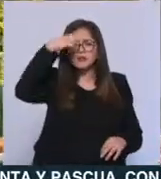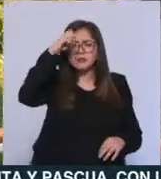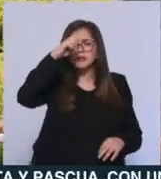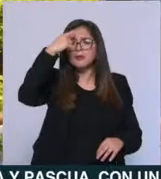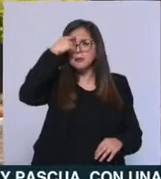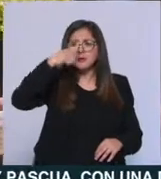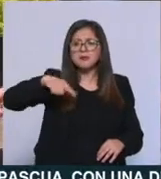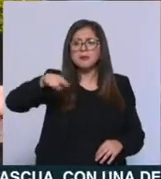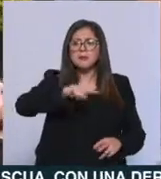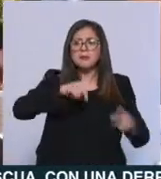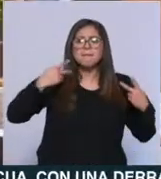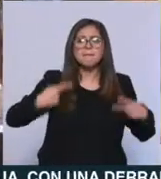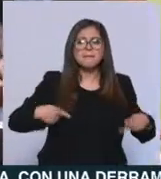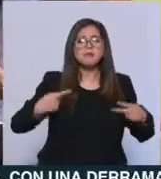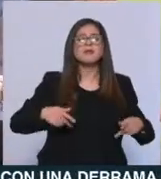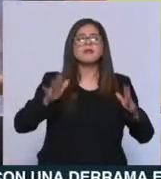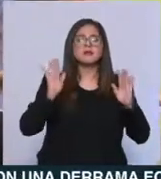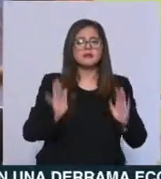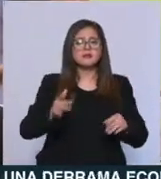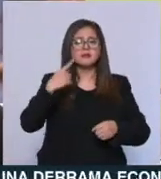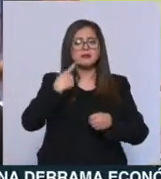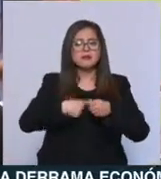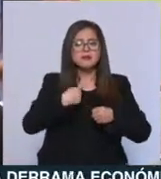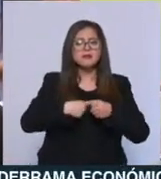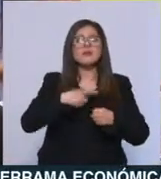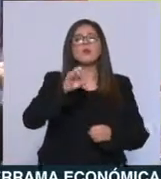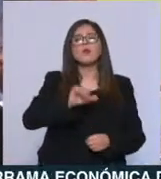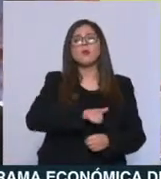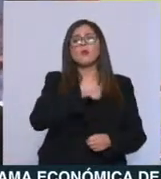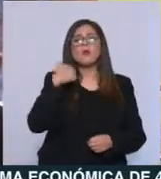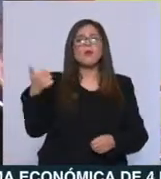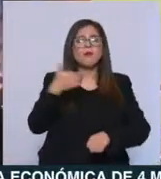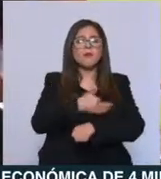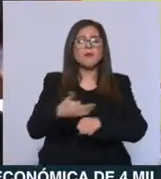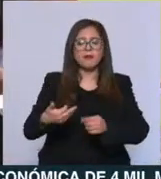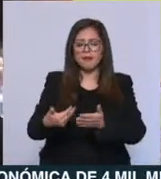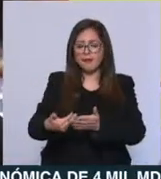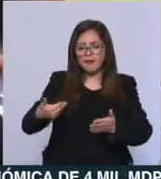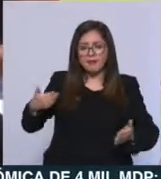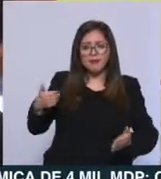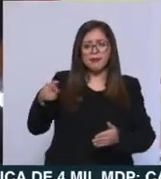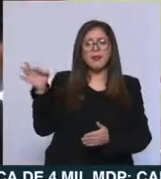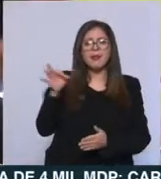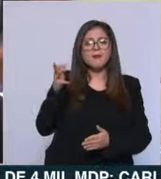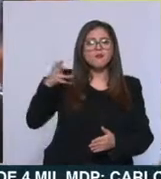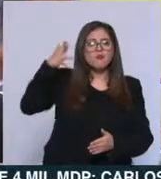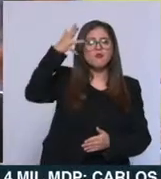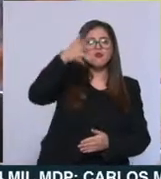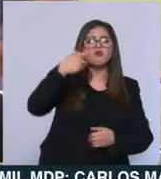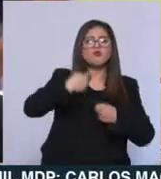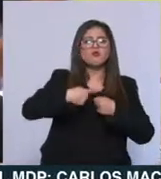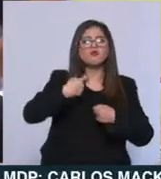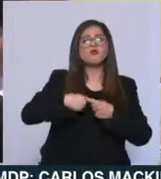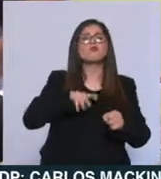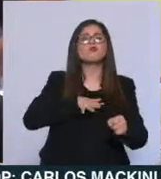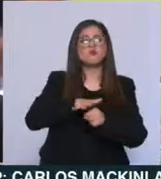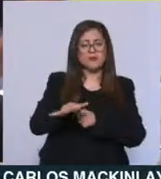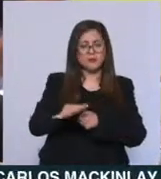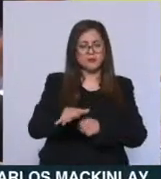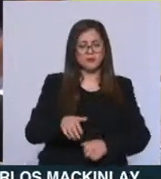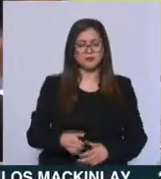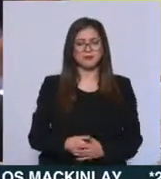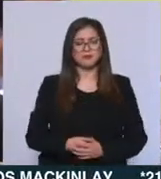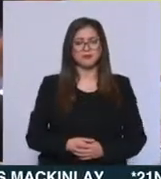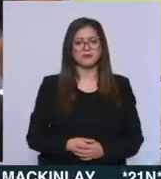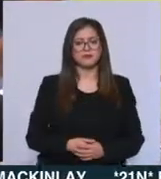a los pacientes que ya la tienen, pero también a aquellas familias que saben que hay un antecedente de poderla padecer, ¿cuál sería? Bueno, si el paciente ya la